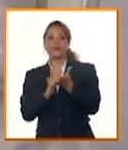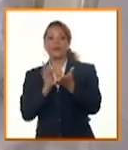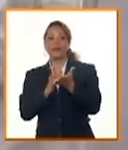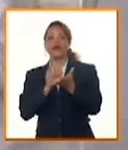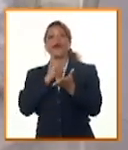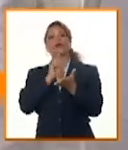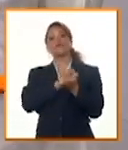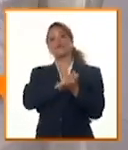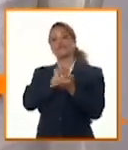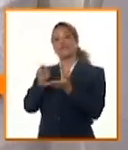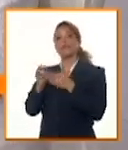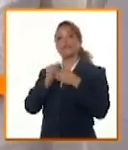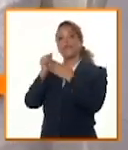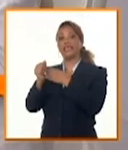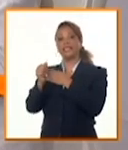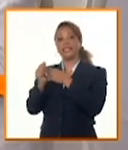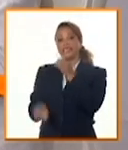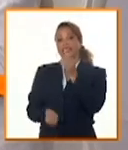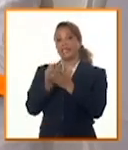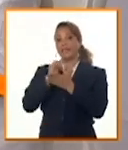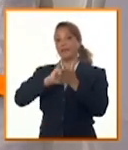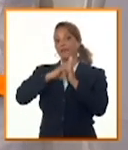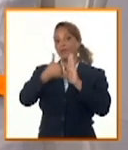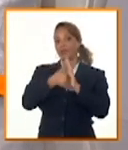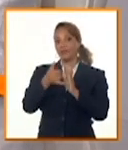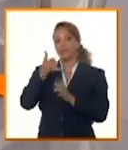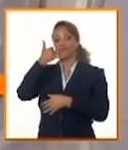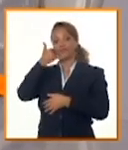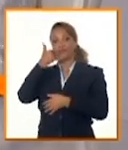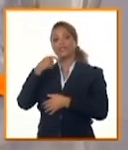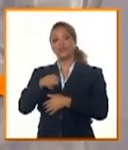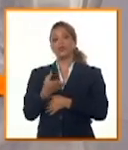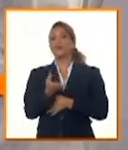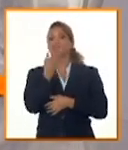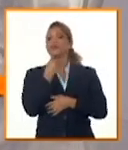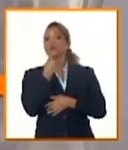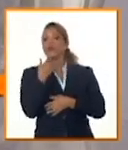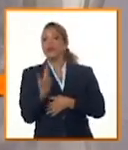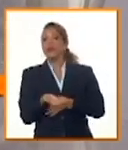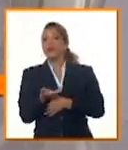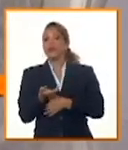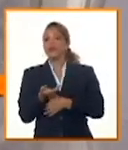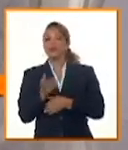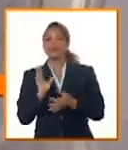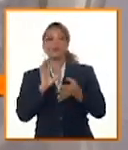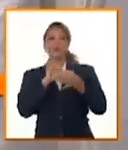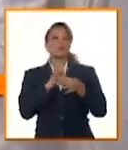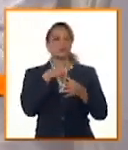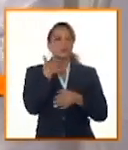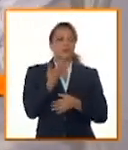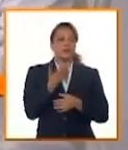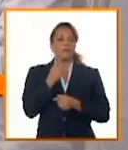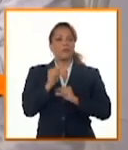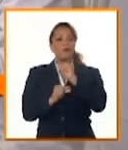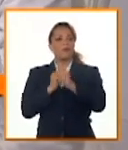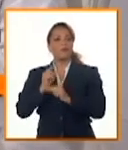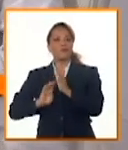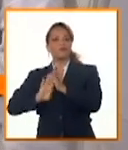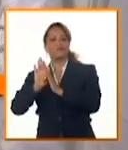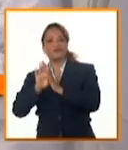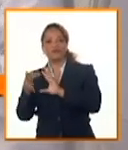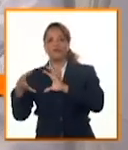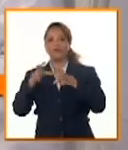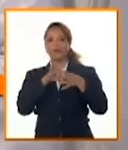al líder de ese de ese proyecto transfer móvil Y ya hoy me decía bueno Dime con quién contacto para ir generando el